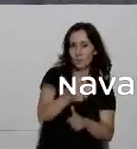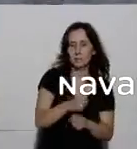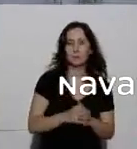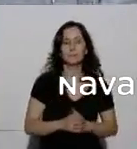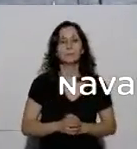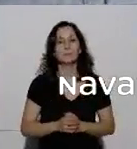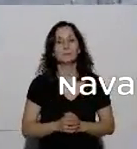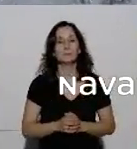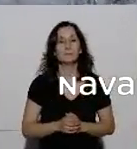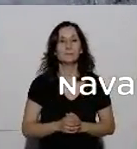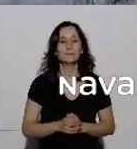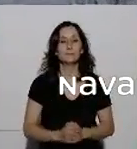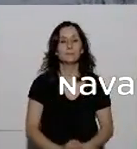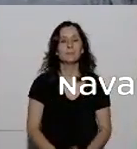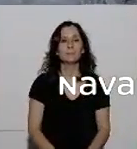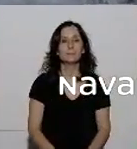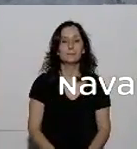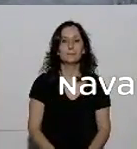vamos.